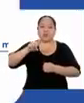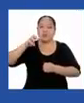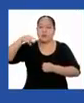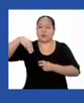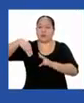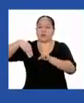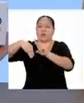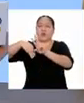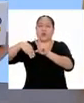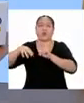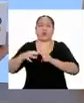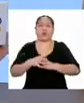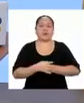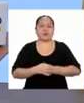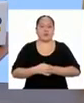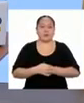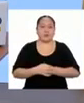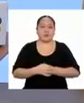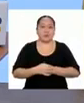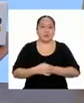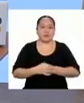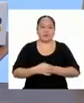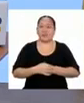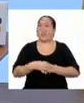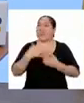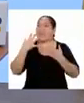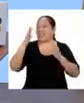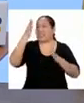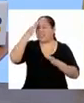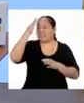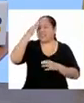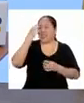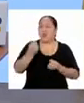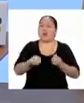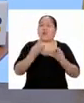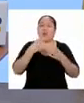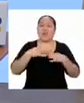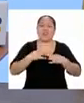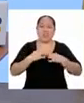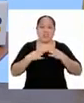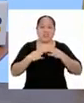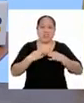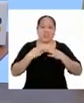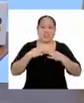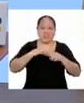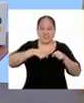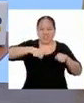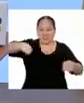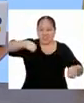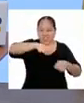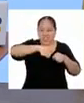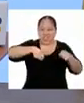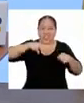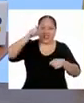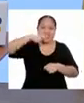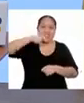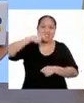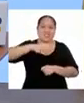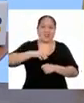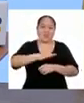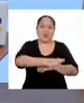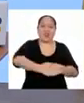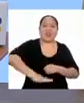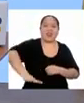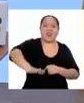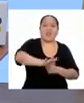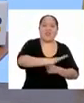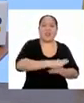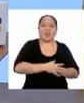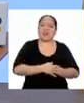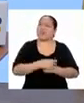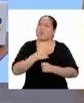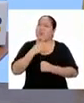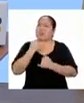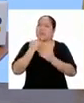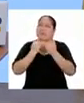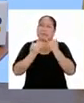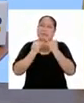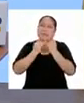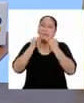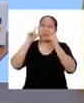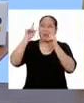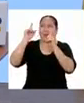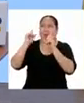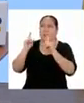metros cuadrados. Ahora ya sé cuánta tela necesito para la base de mi carpa. Tengo una